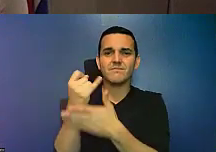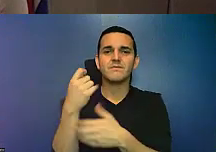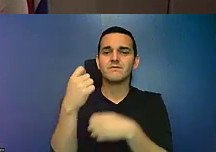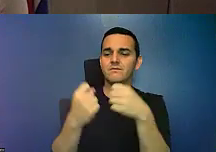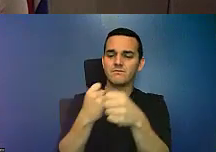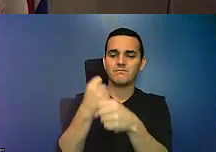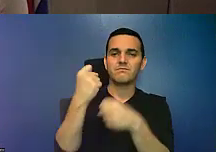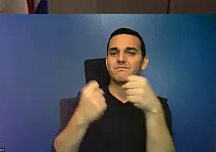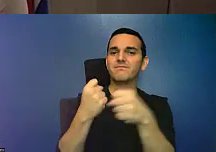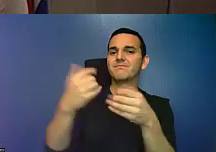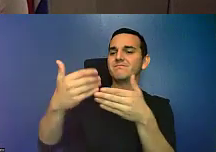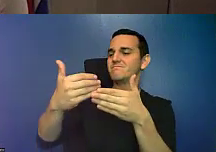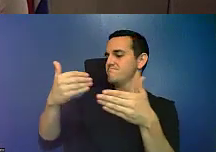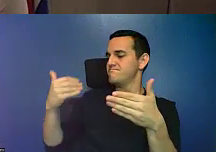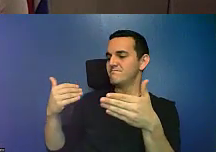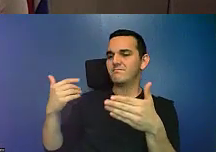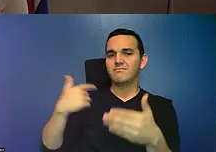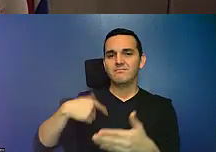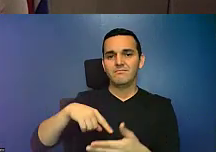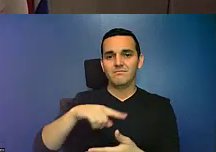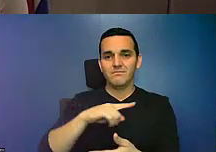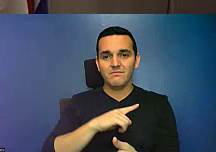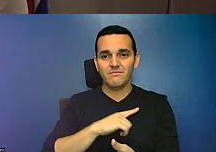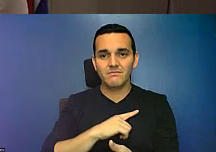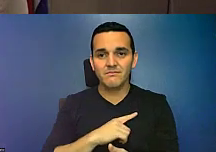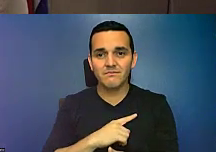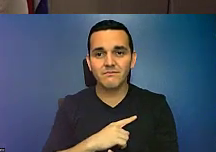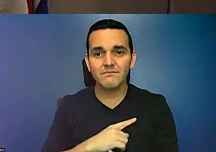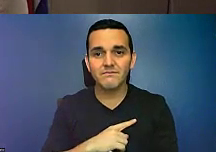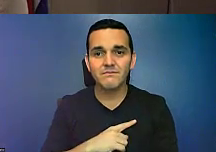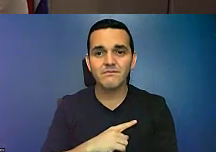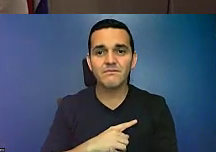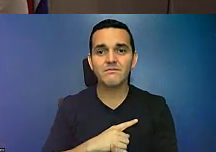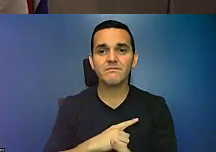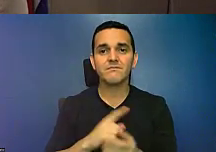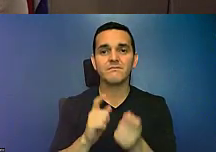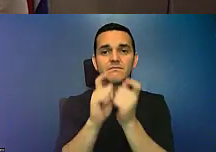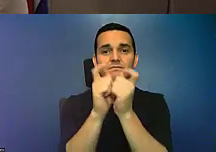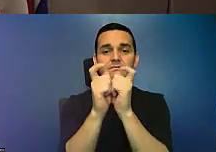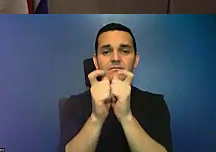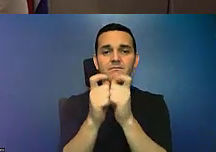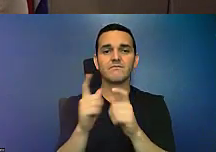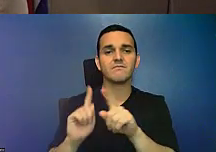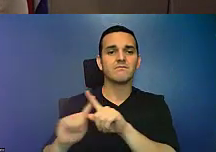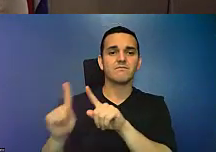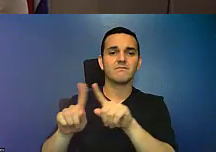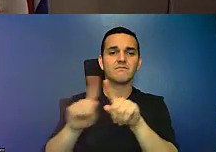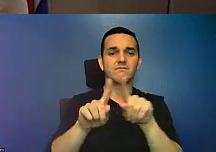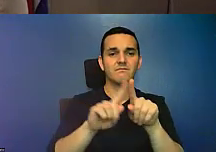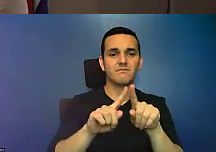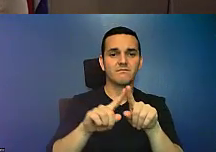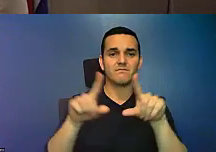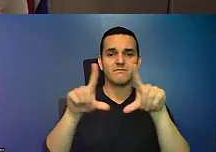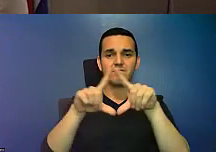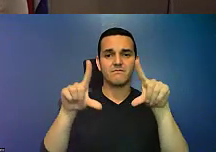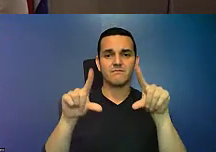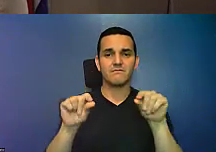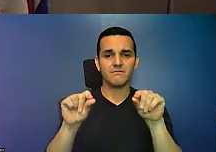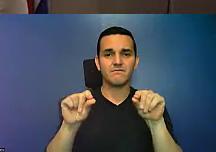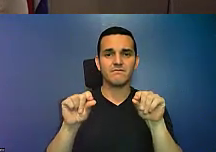anteriores, tenemos la programación, lo que son diferentes tarjetas como Arduino,